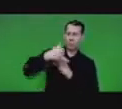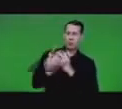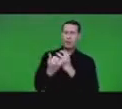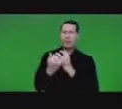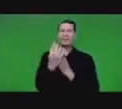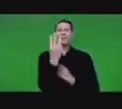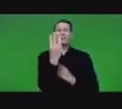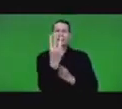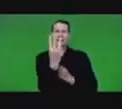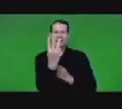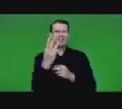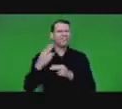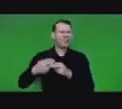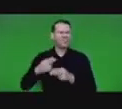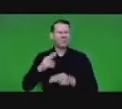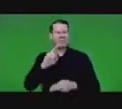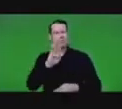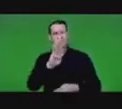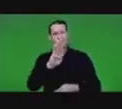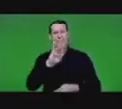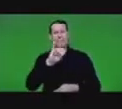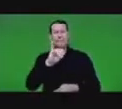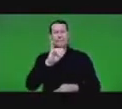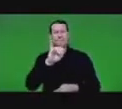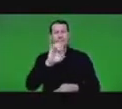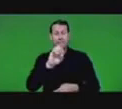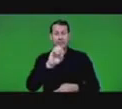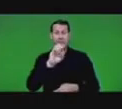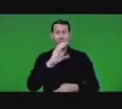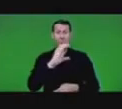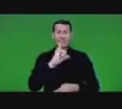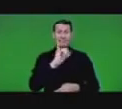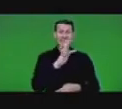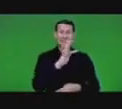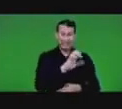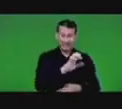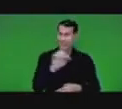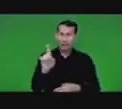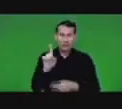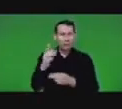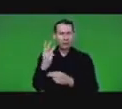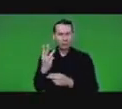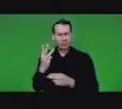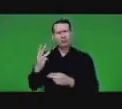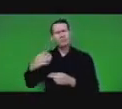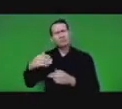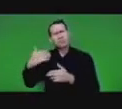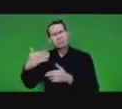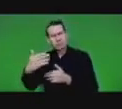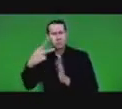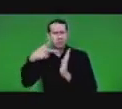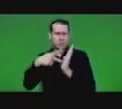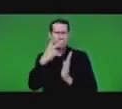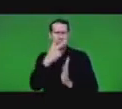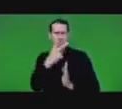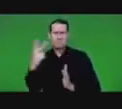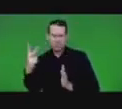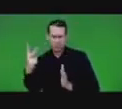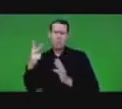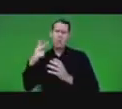primer de esos 3 satélites se va a lanzar en el primer parte de 2022 con cobertura de todas las